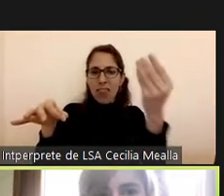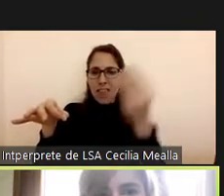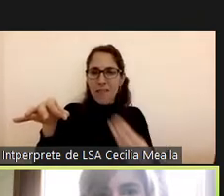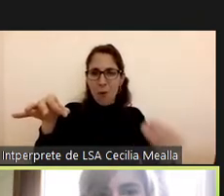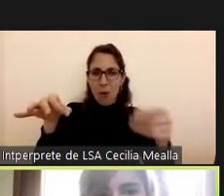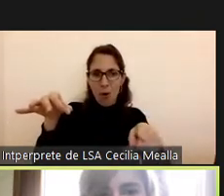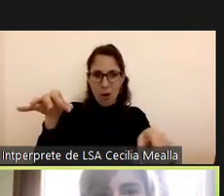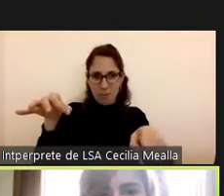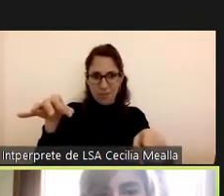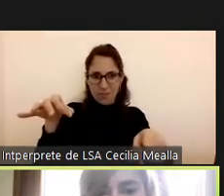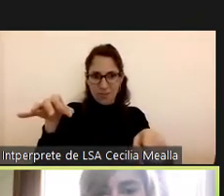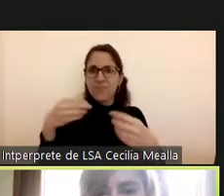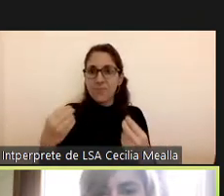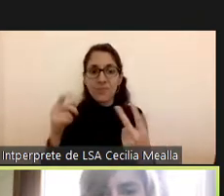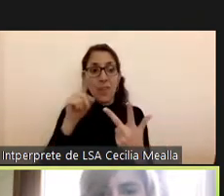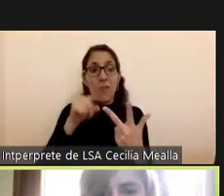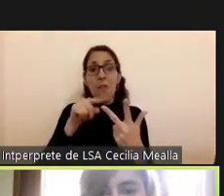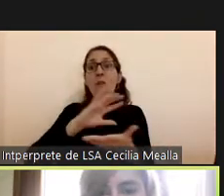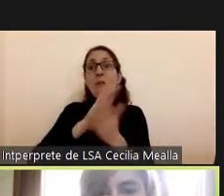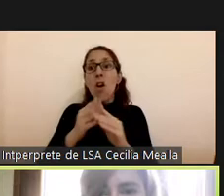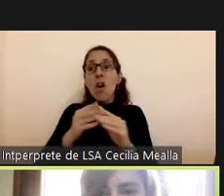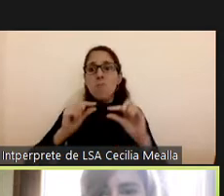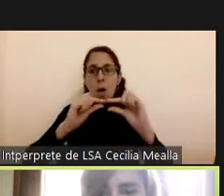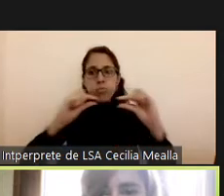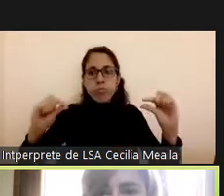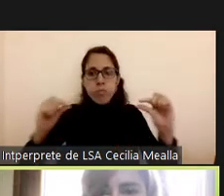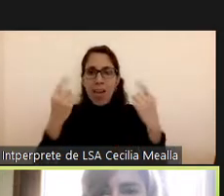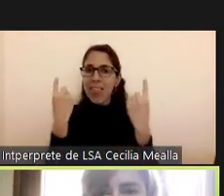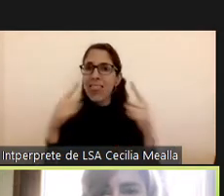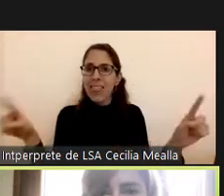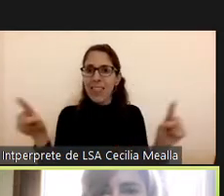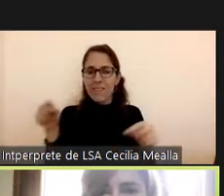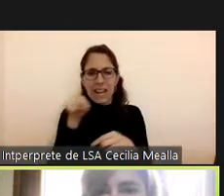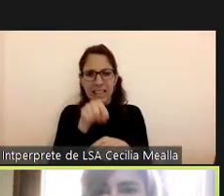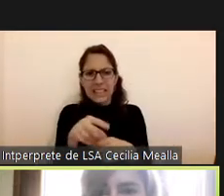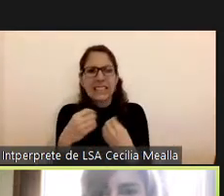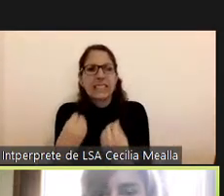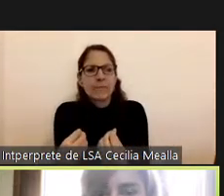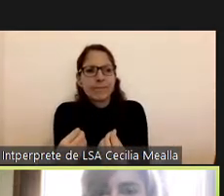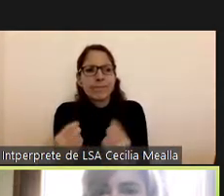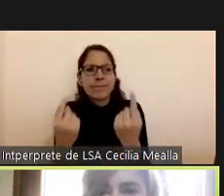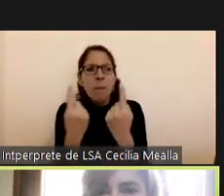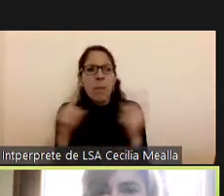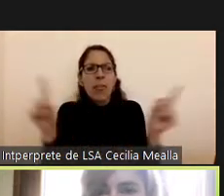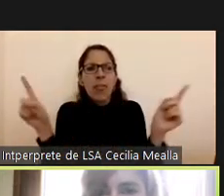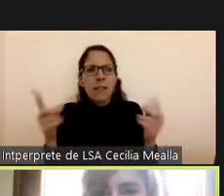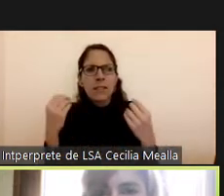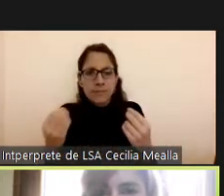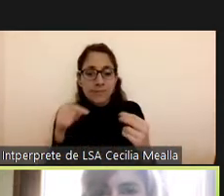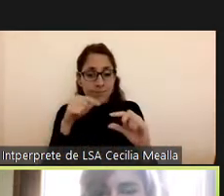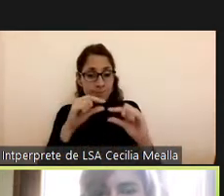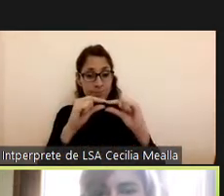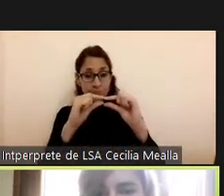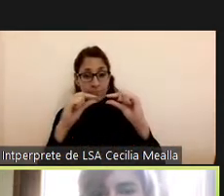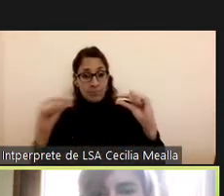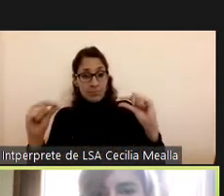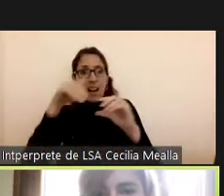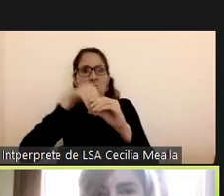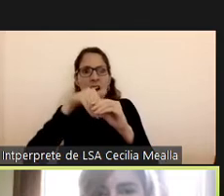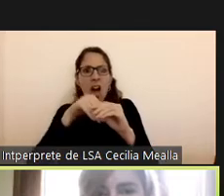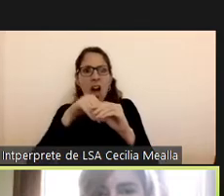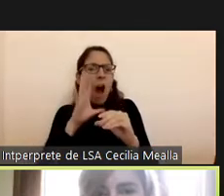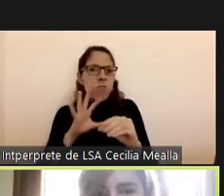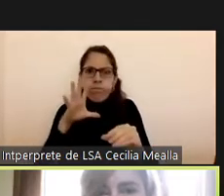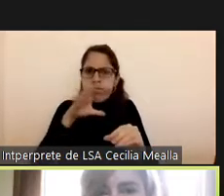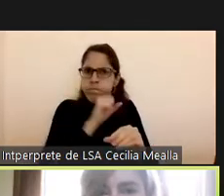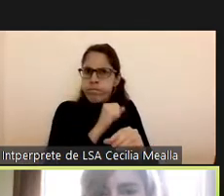la diferencia química que tiene con las otras es que tiene un compuesto muy resistente que se llama